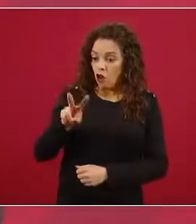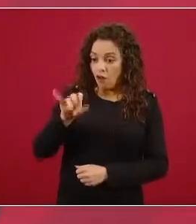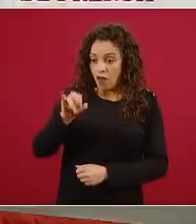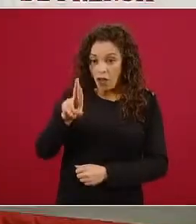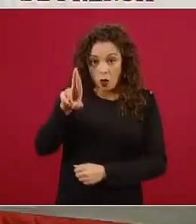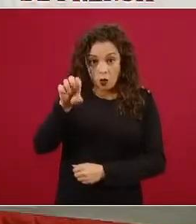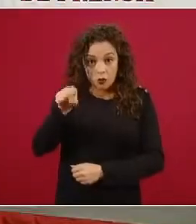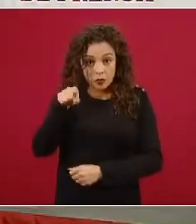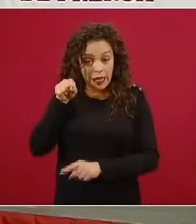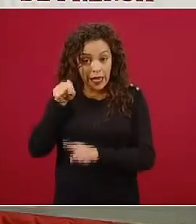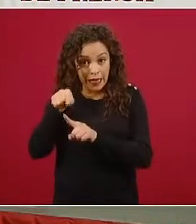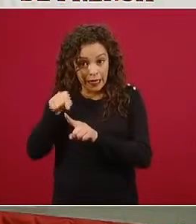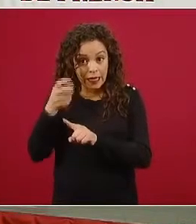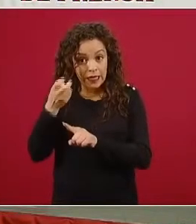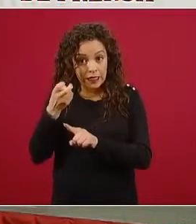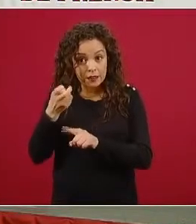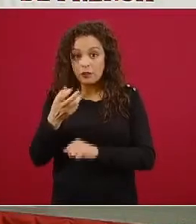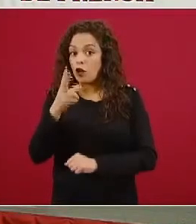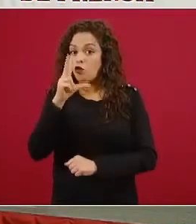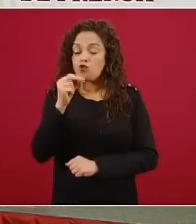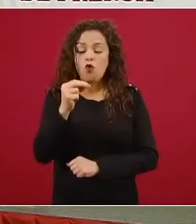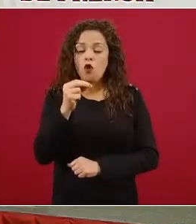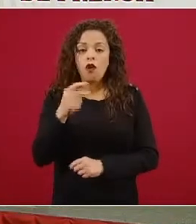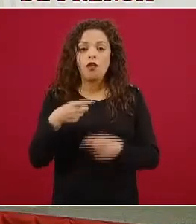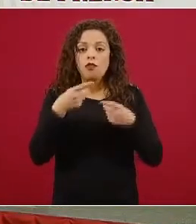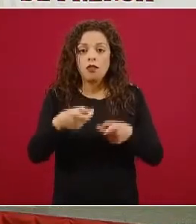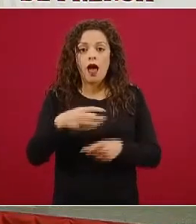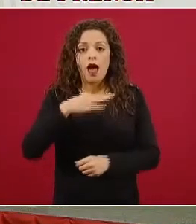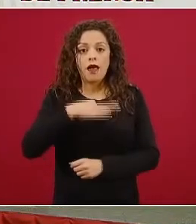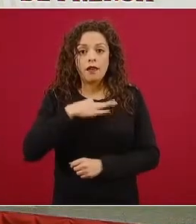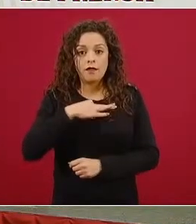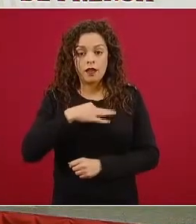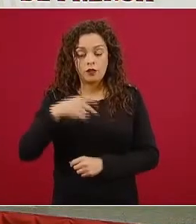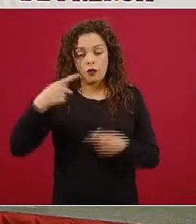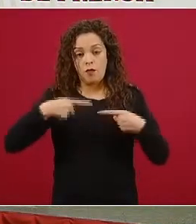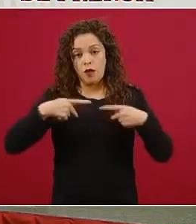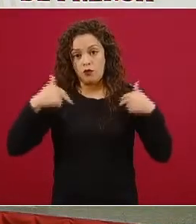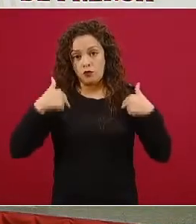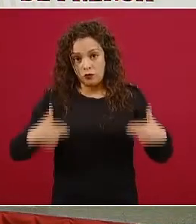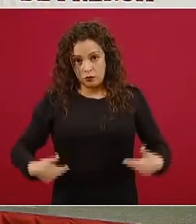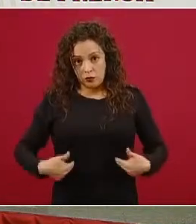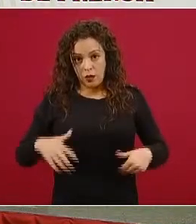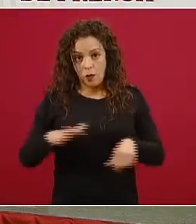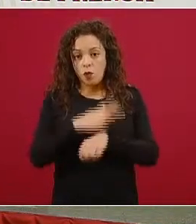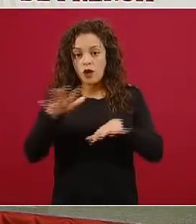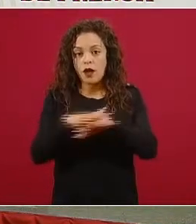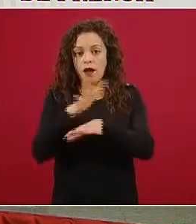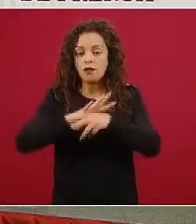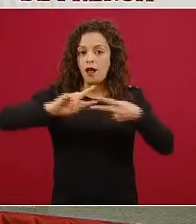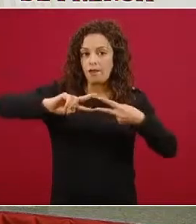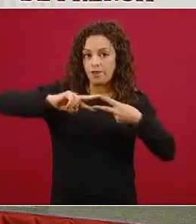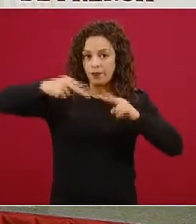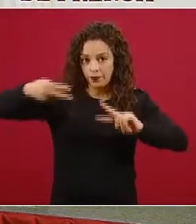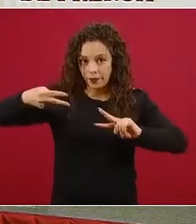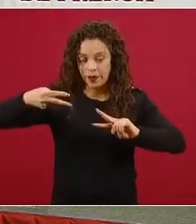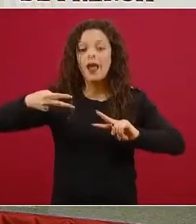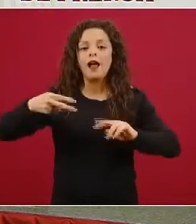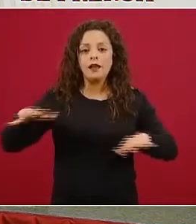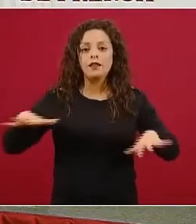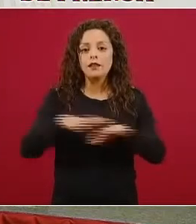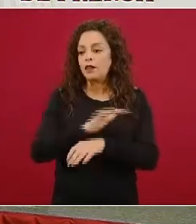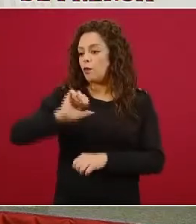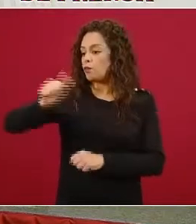producir infección en los humanos porque ha sido alterado genéticamente, se le inserta los genes que producen